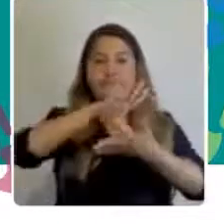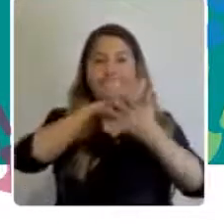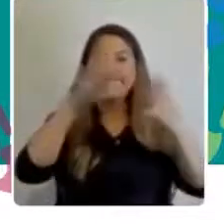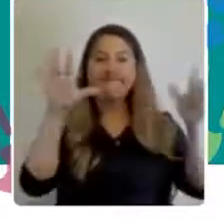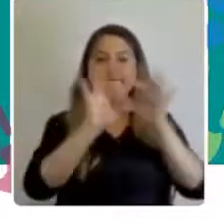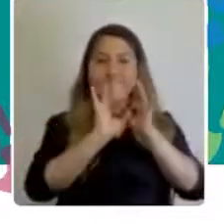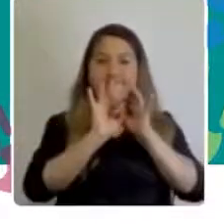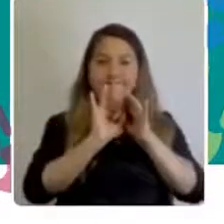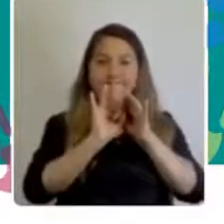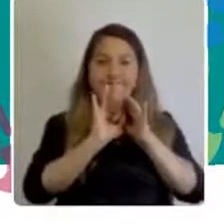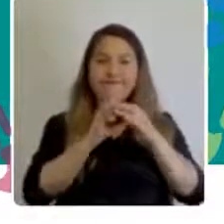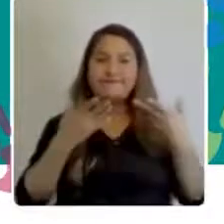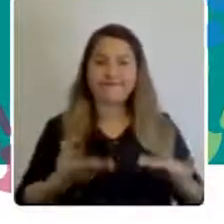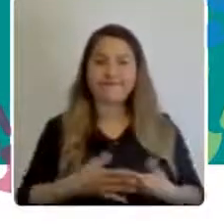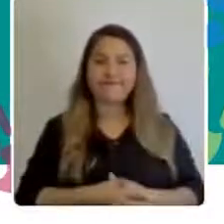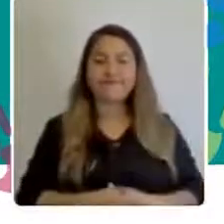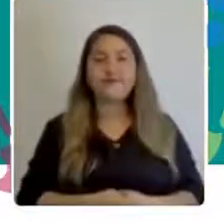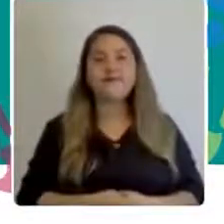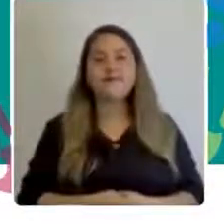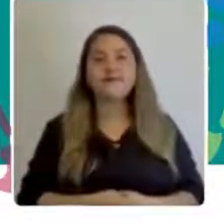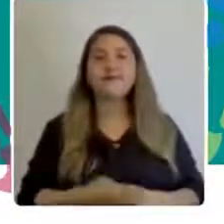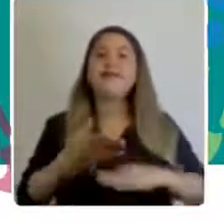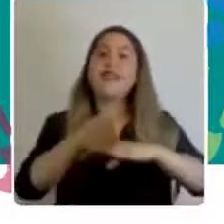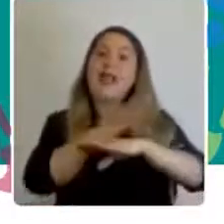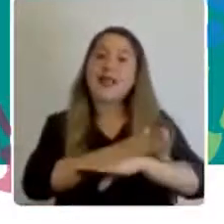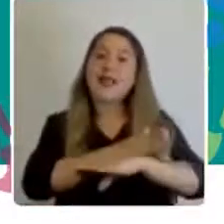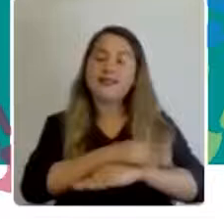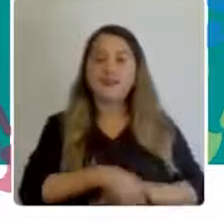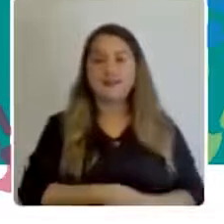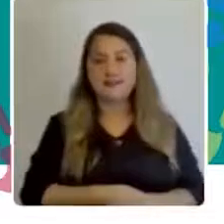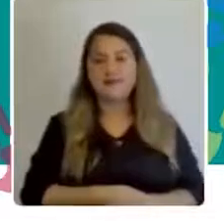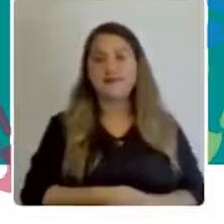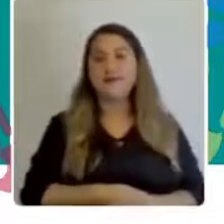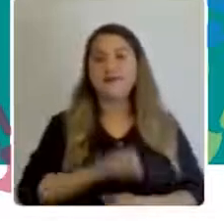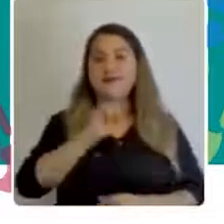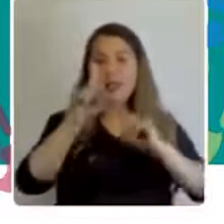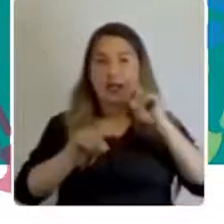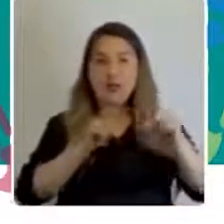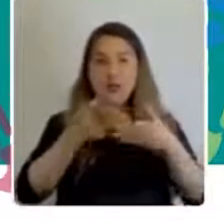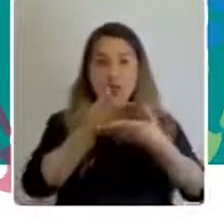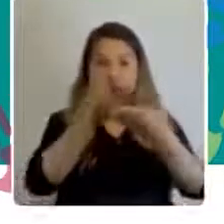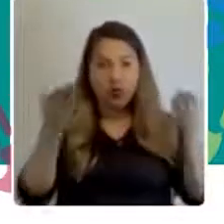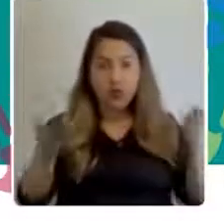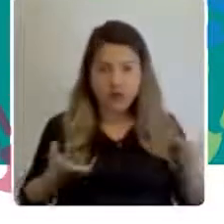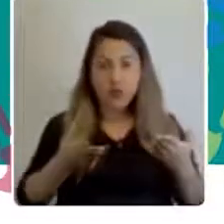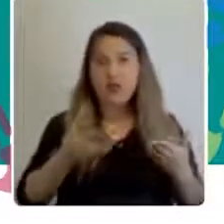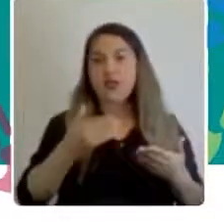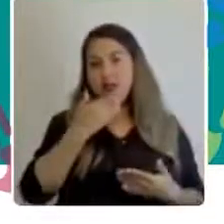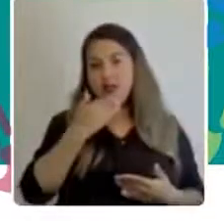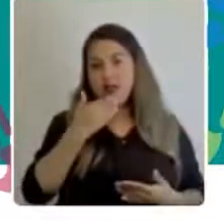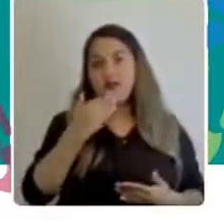entonces. Antes de pasar a las preguntas de ustedes, y a propósito